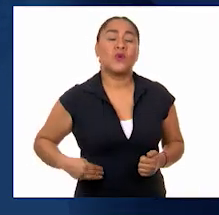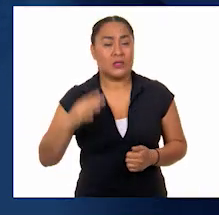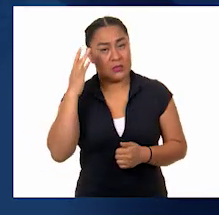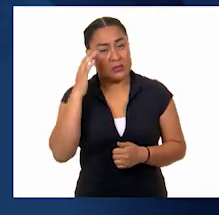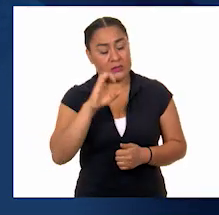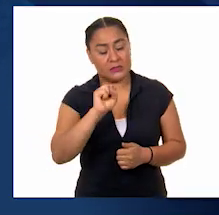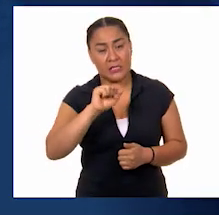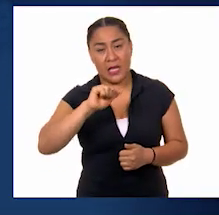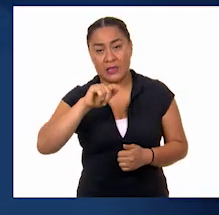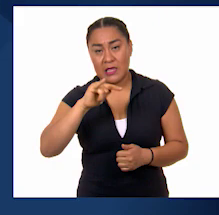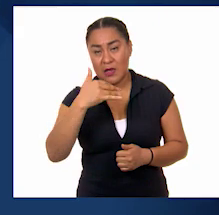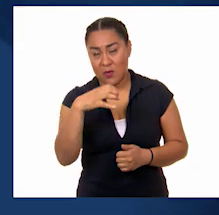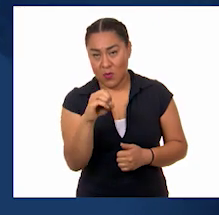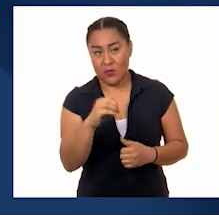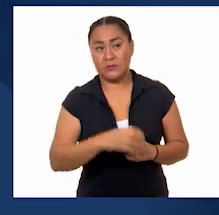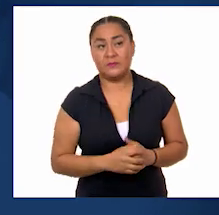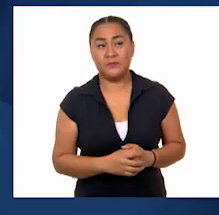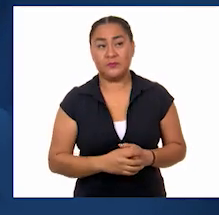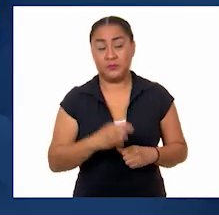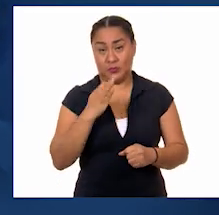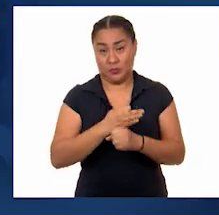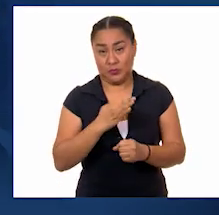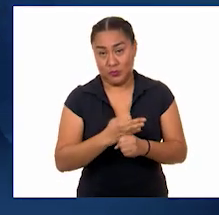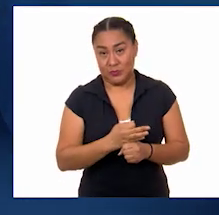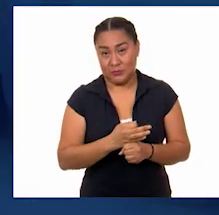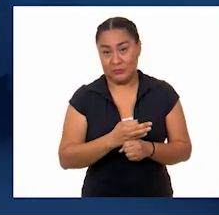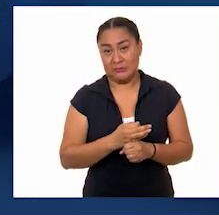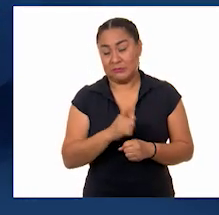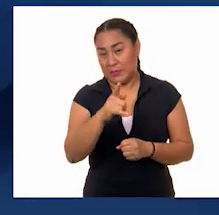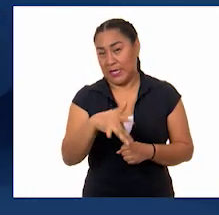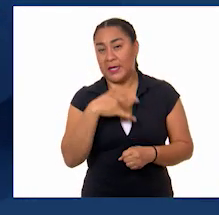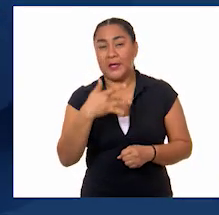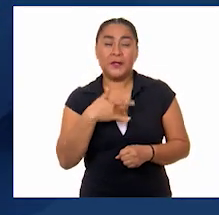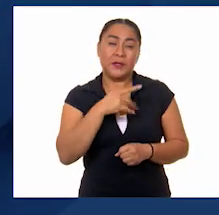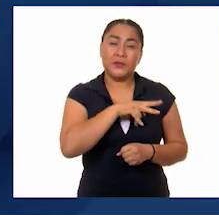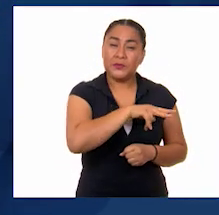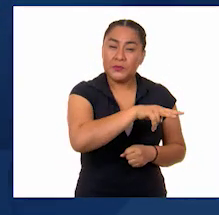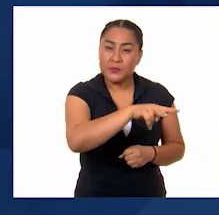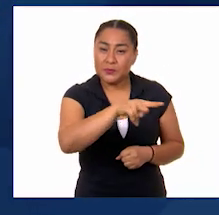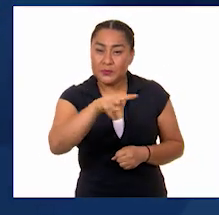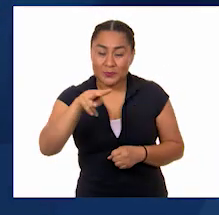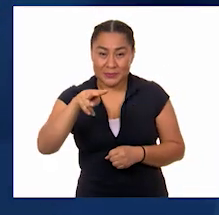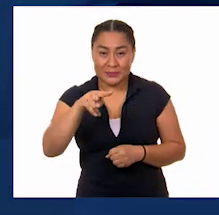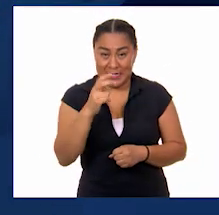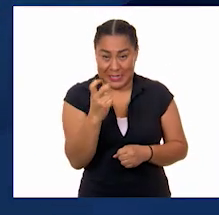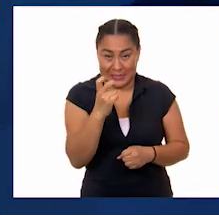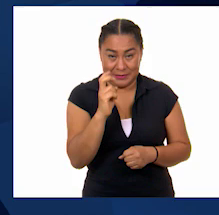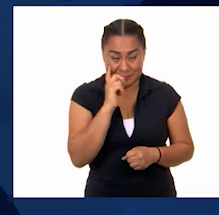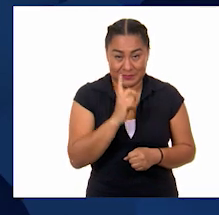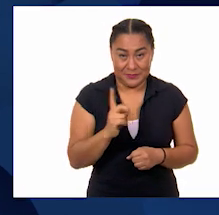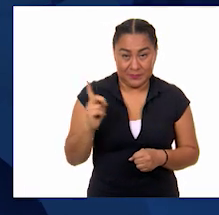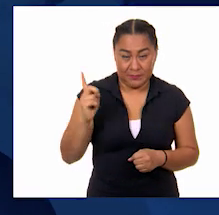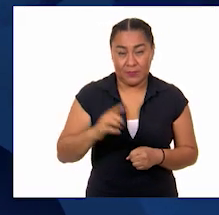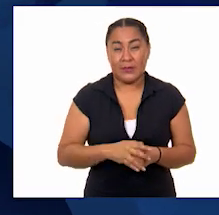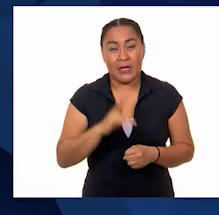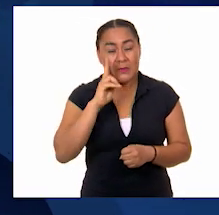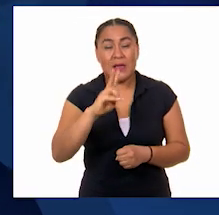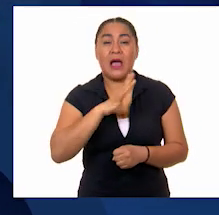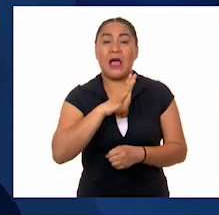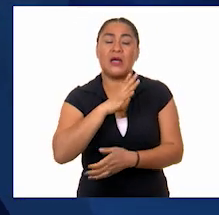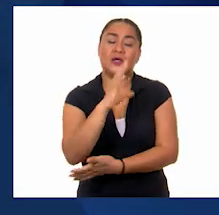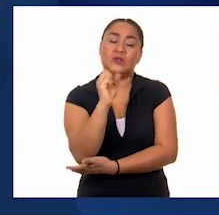Santiago Comaltepec. Todo lo que ustedes, lo que podemos apreciar en esta parte de aquí, donde vemos la